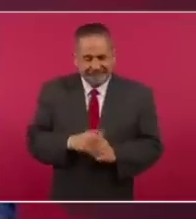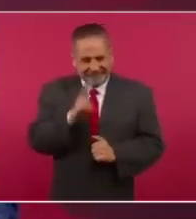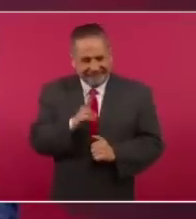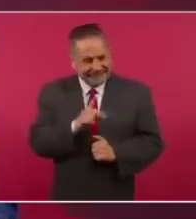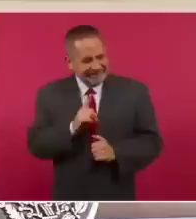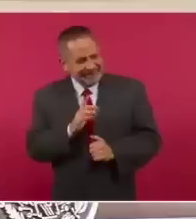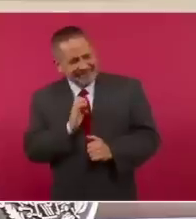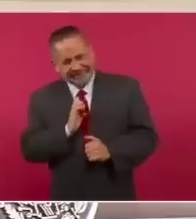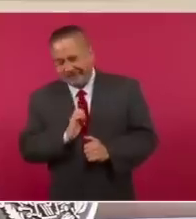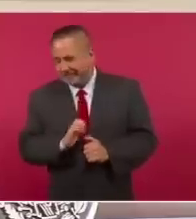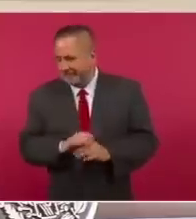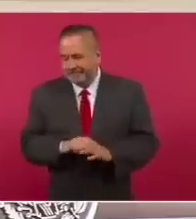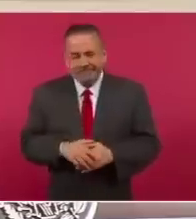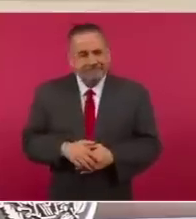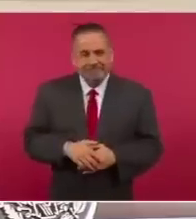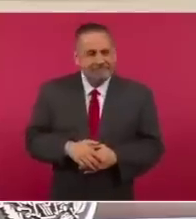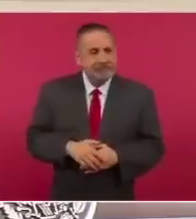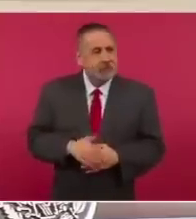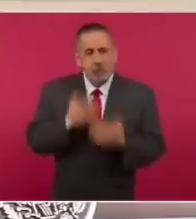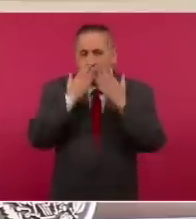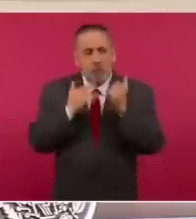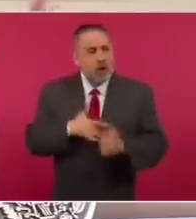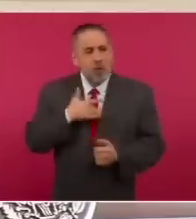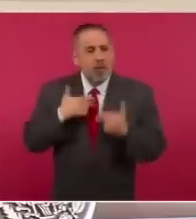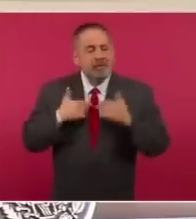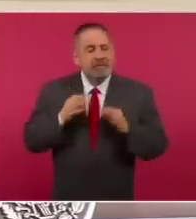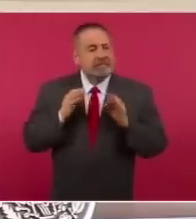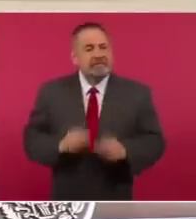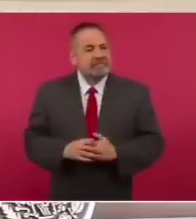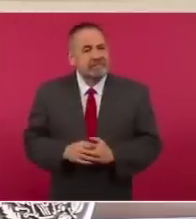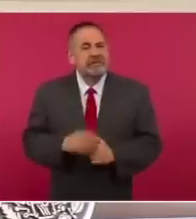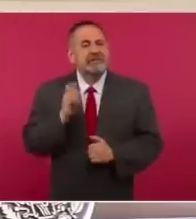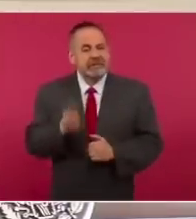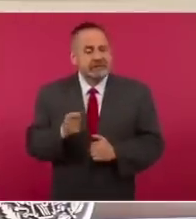bochornoso, inhumano, es que se utilice